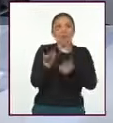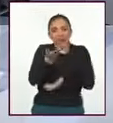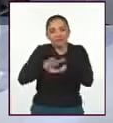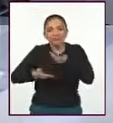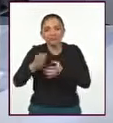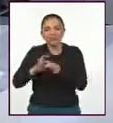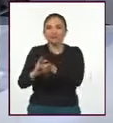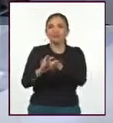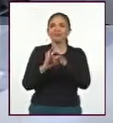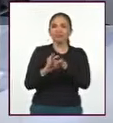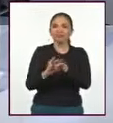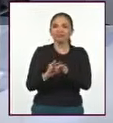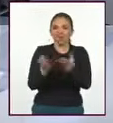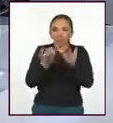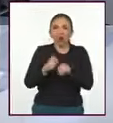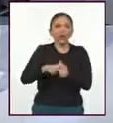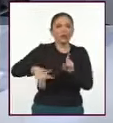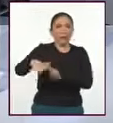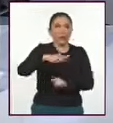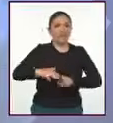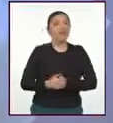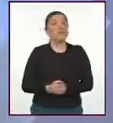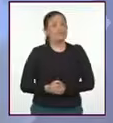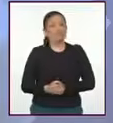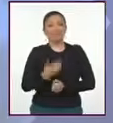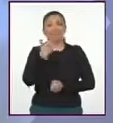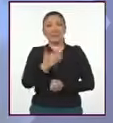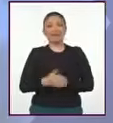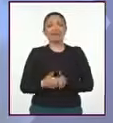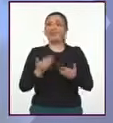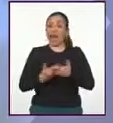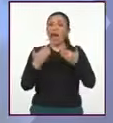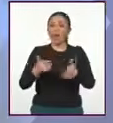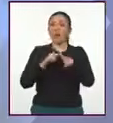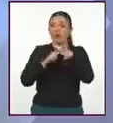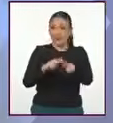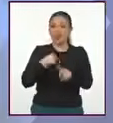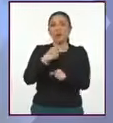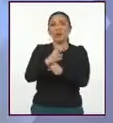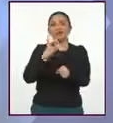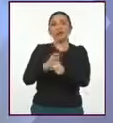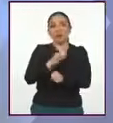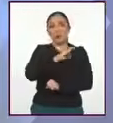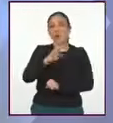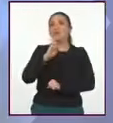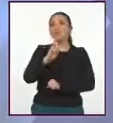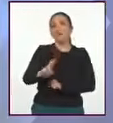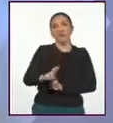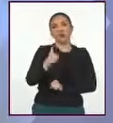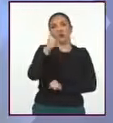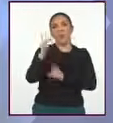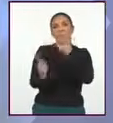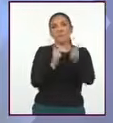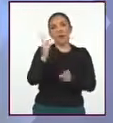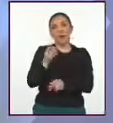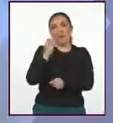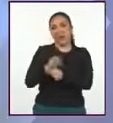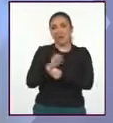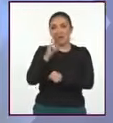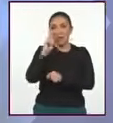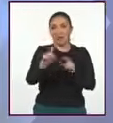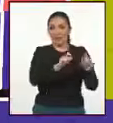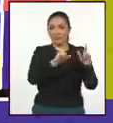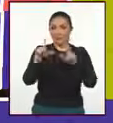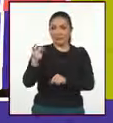como la sociedad que somos. Y bueno, antes de continuar, les quiero invitar a responder la pregunta que está apareciendo en estos momentos en